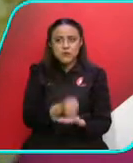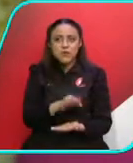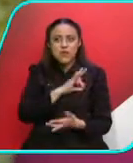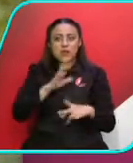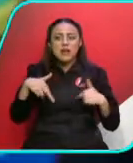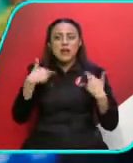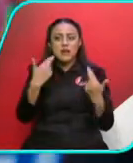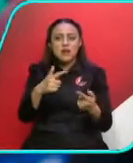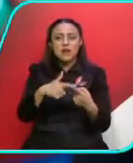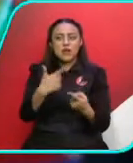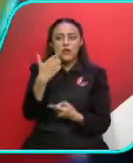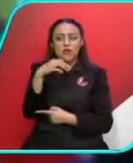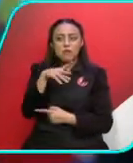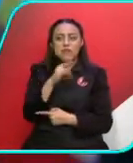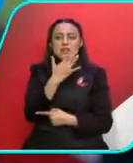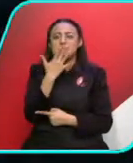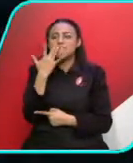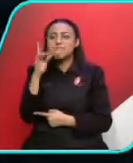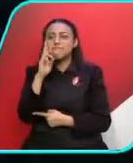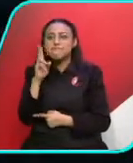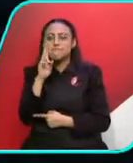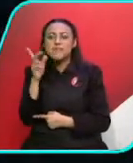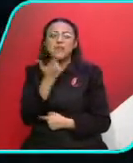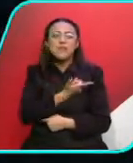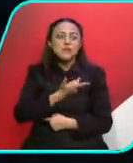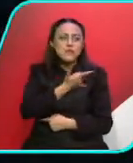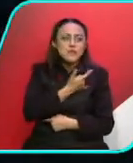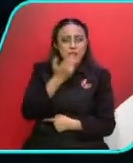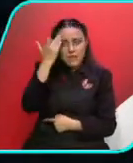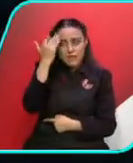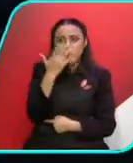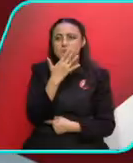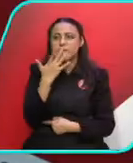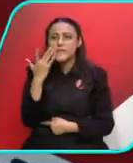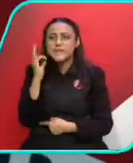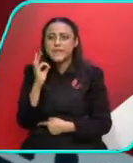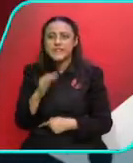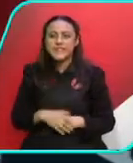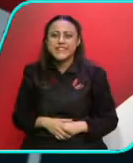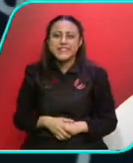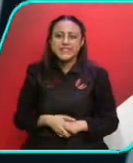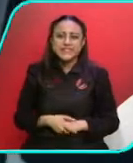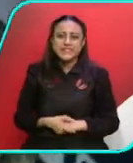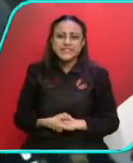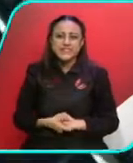gomitas, con las que los pequeños se deleitaron y disfrutaron el momento.